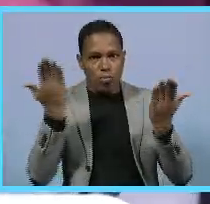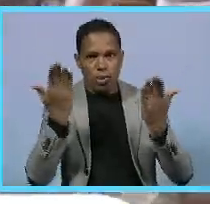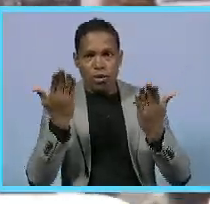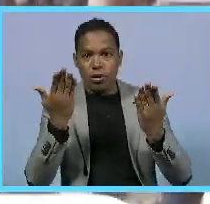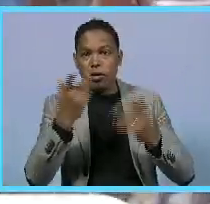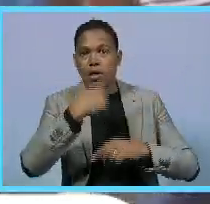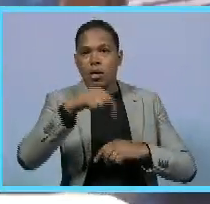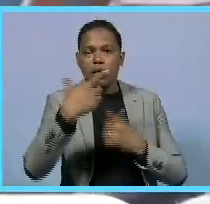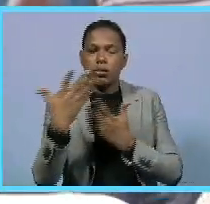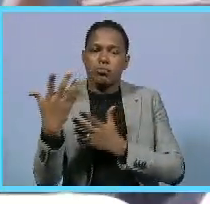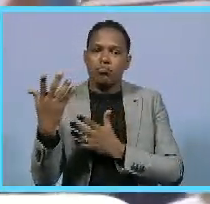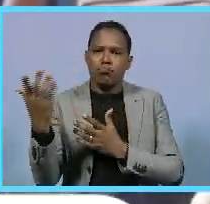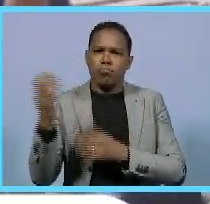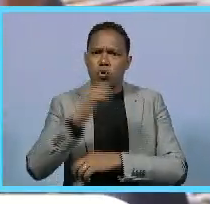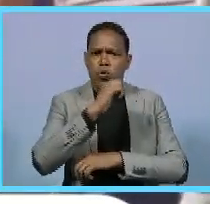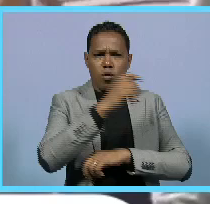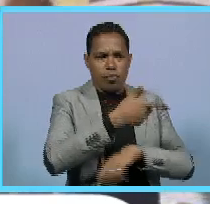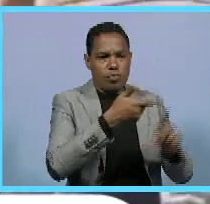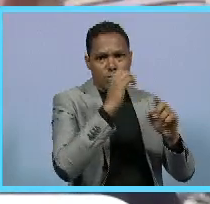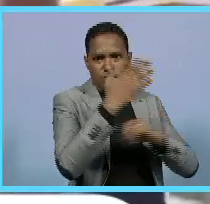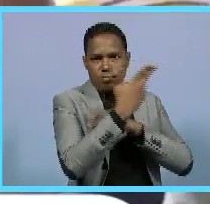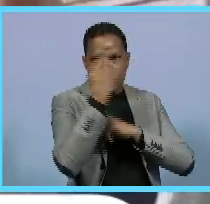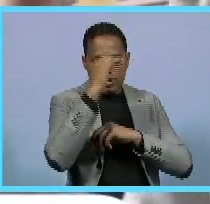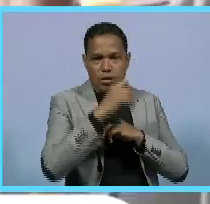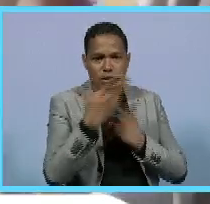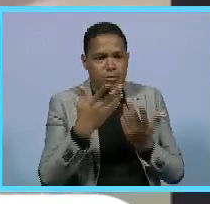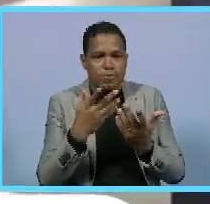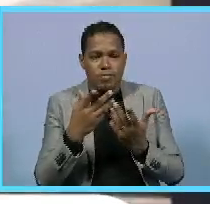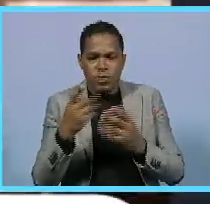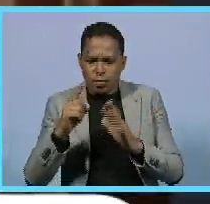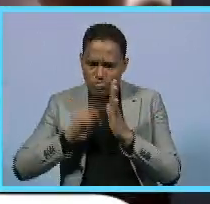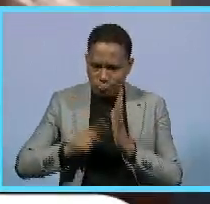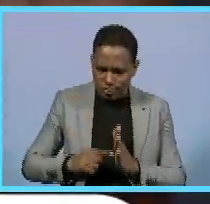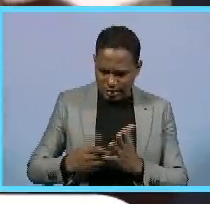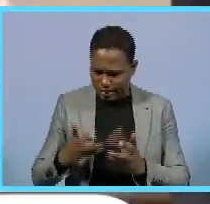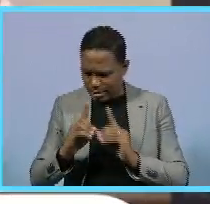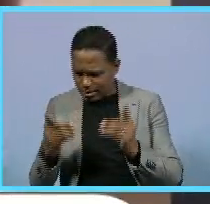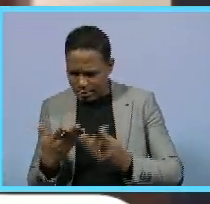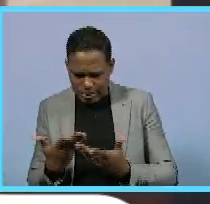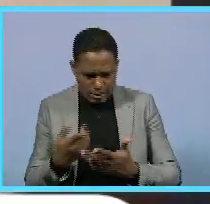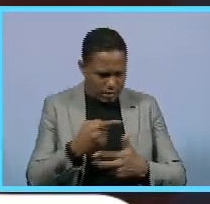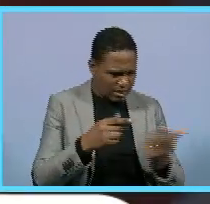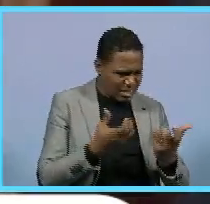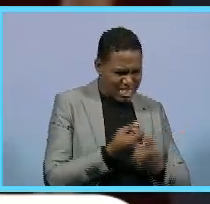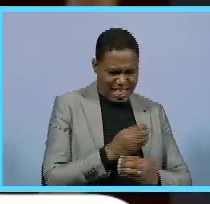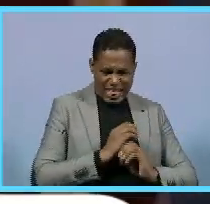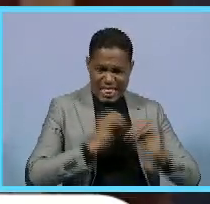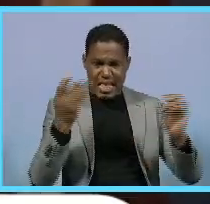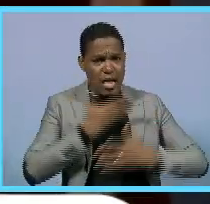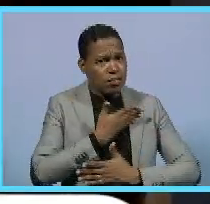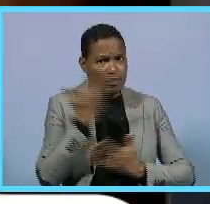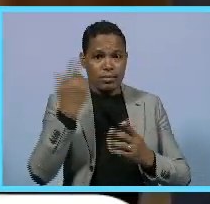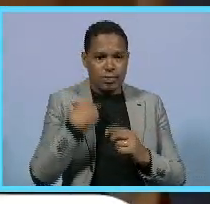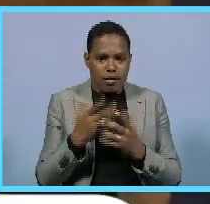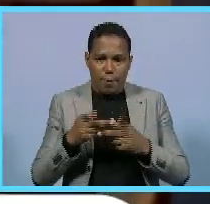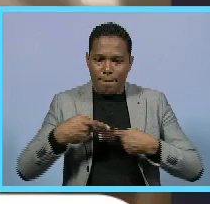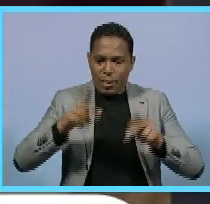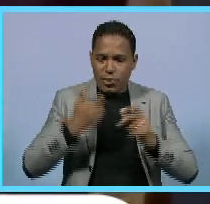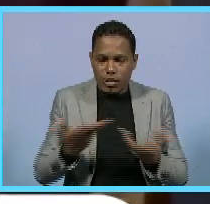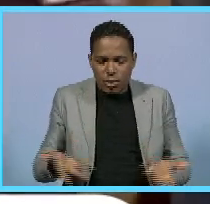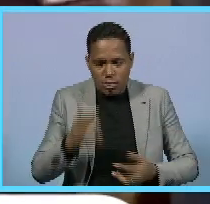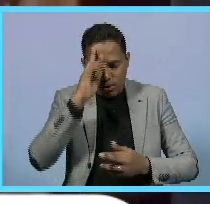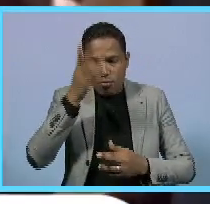extranjeros, todos, como hemos dicho, de nacionalidad haitiana, al ser requisados, no portaban ningún tipo de documentación que regule su